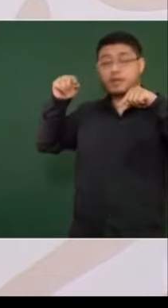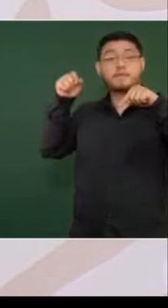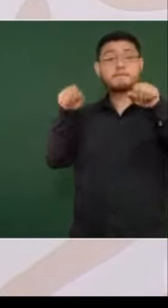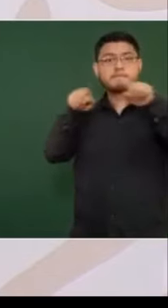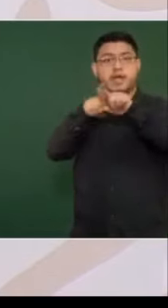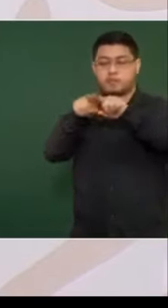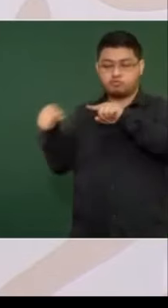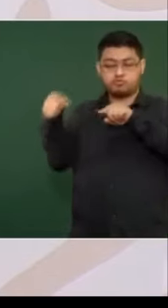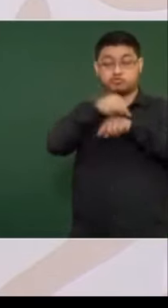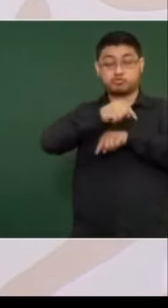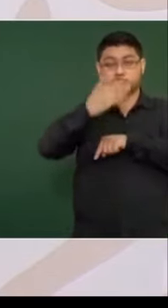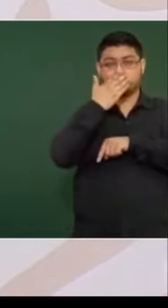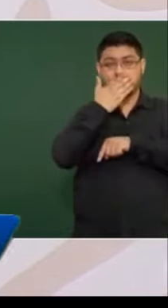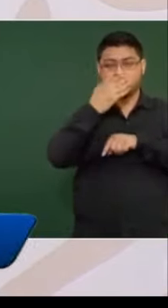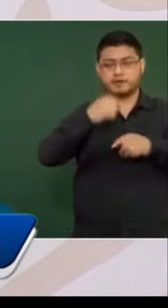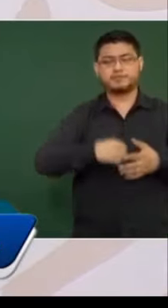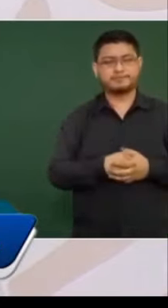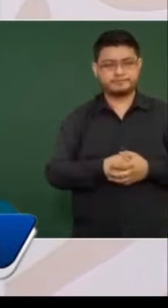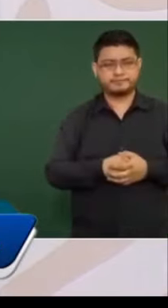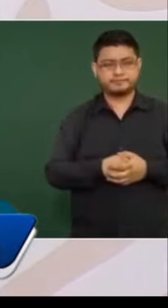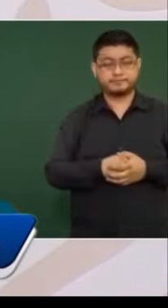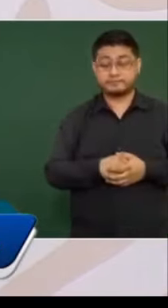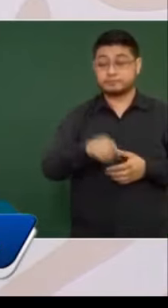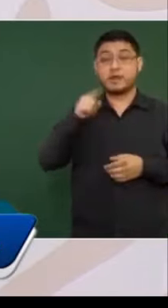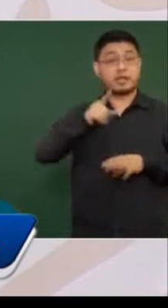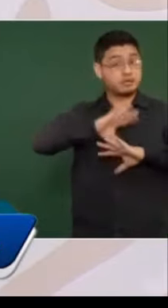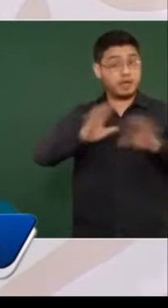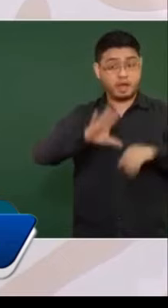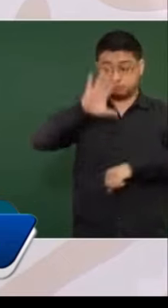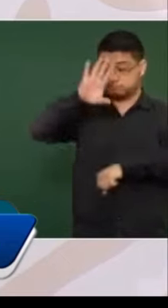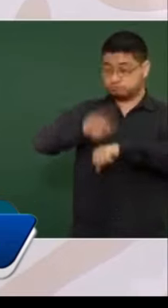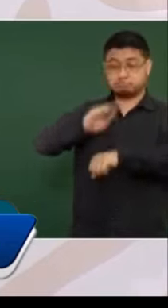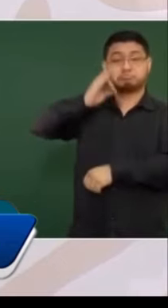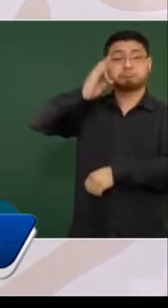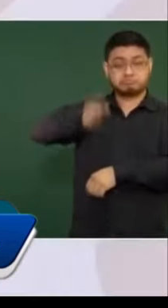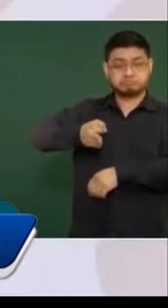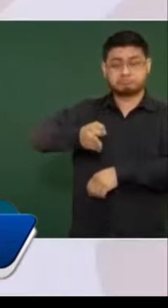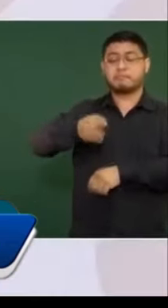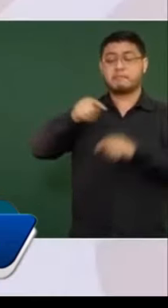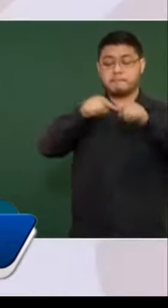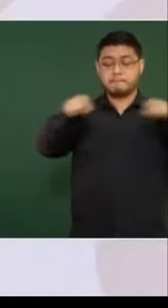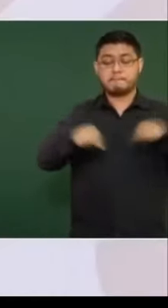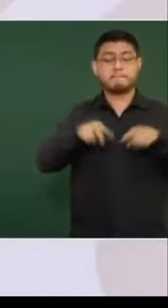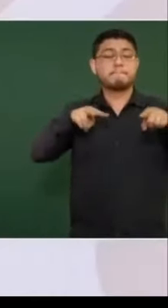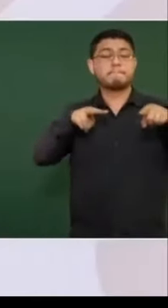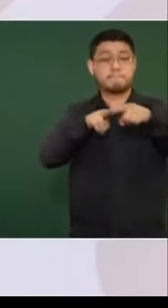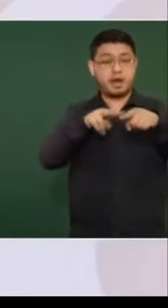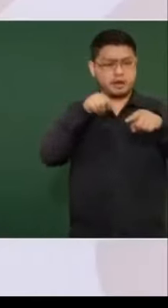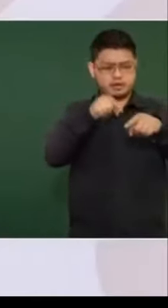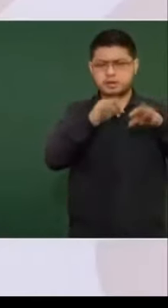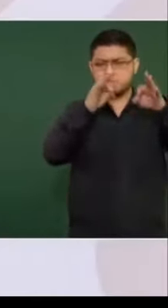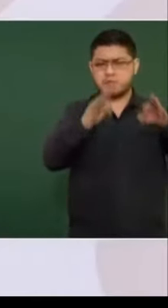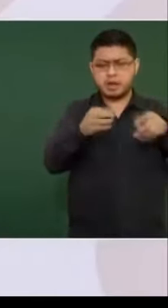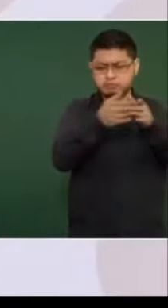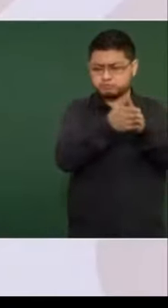en el istmo ya se licitaron cinco parques industriales de trescientas hectáreas cada uno